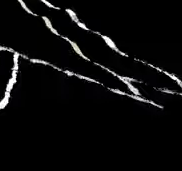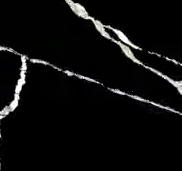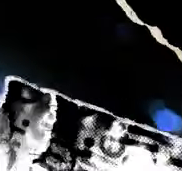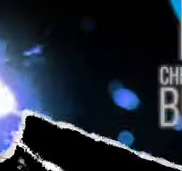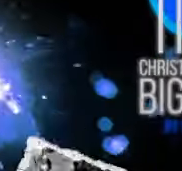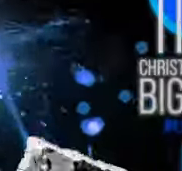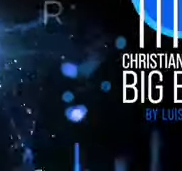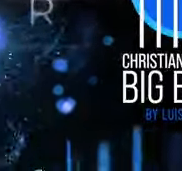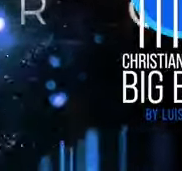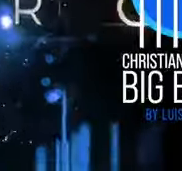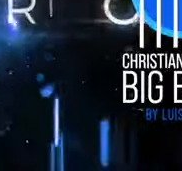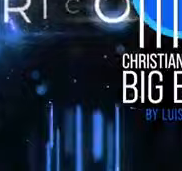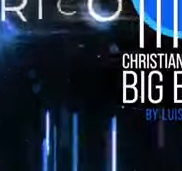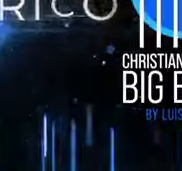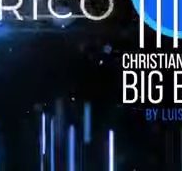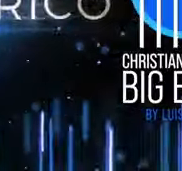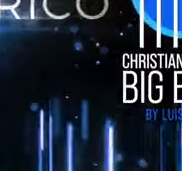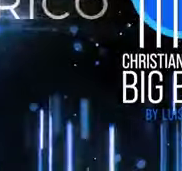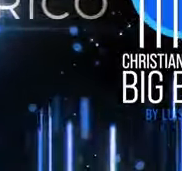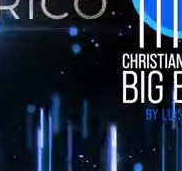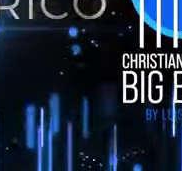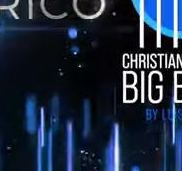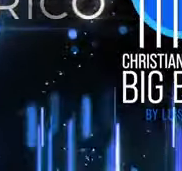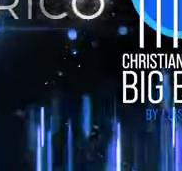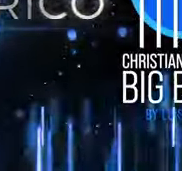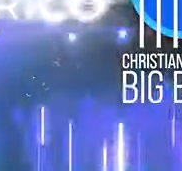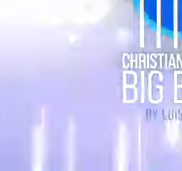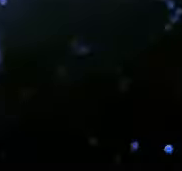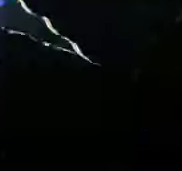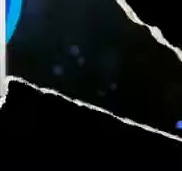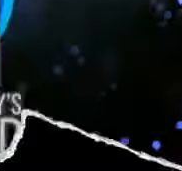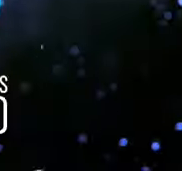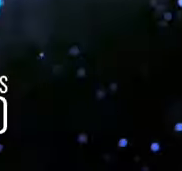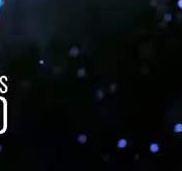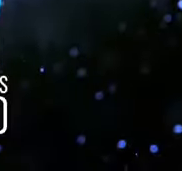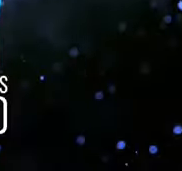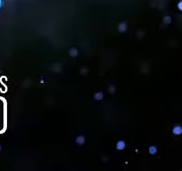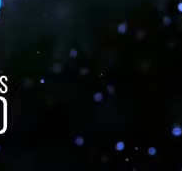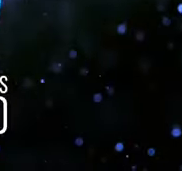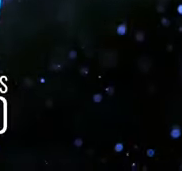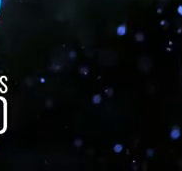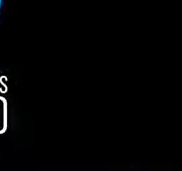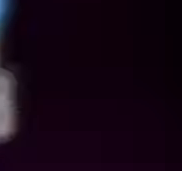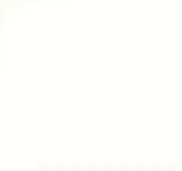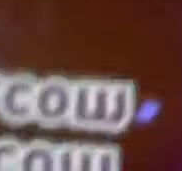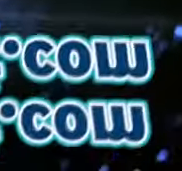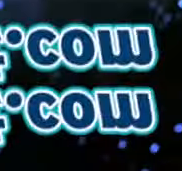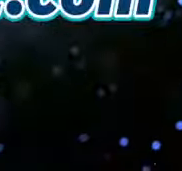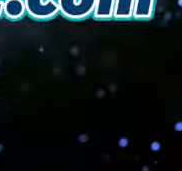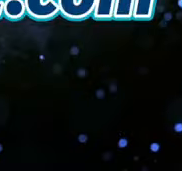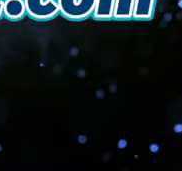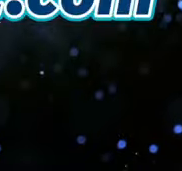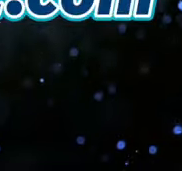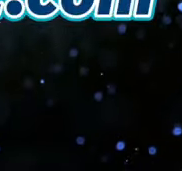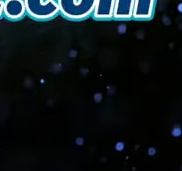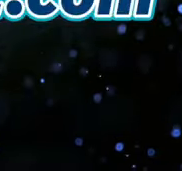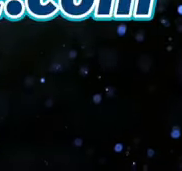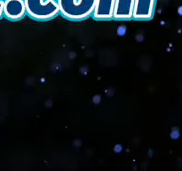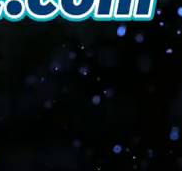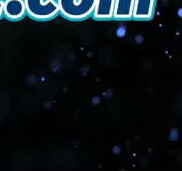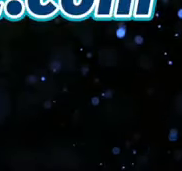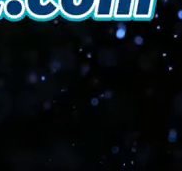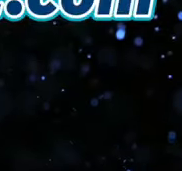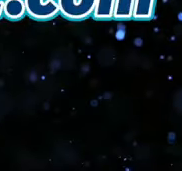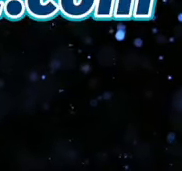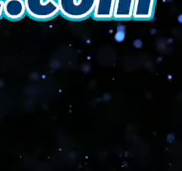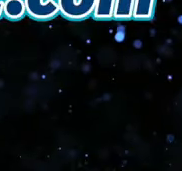917-224-3137. Christian Legacy's Big Band en Puerto Rico. Boletos en